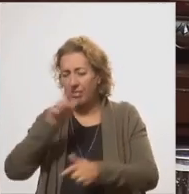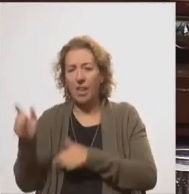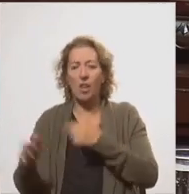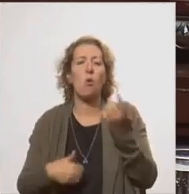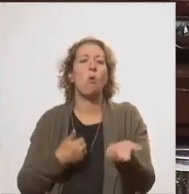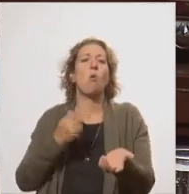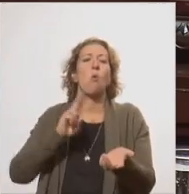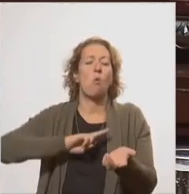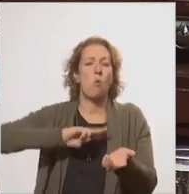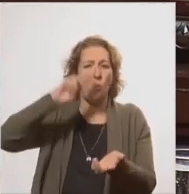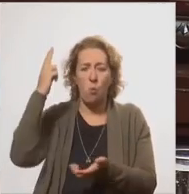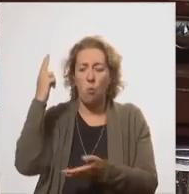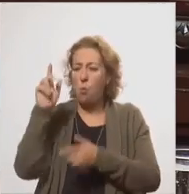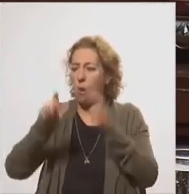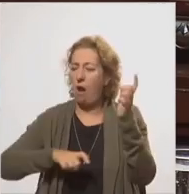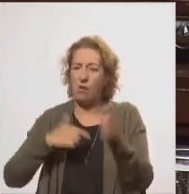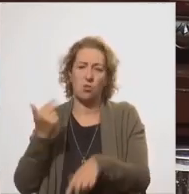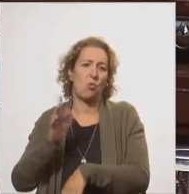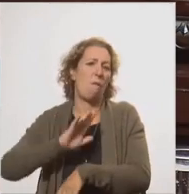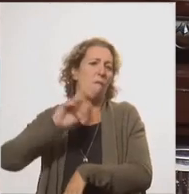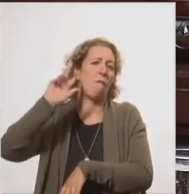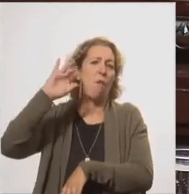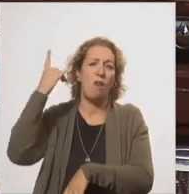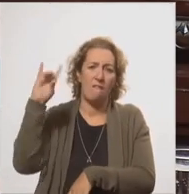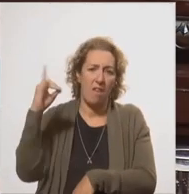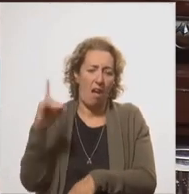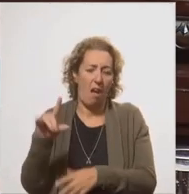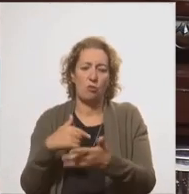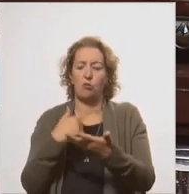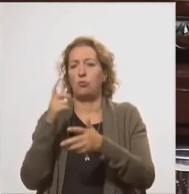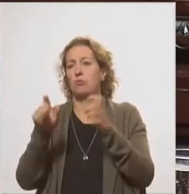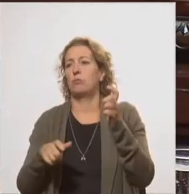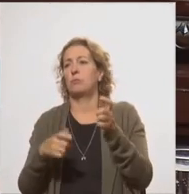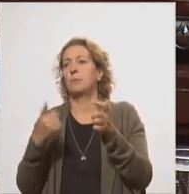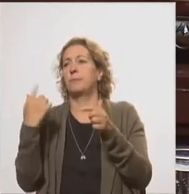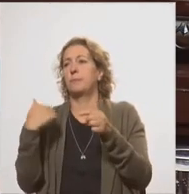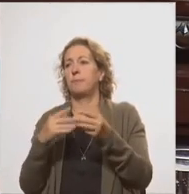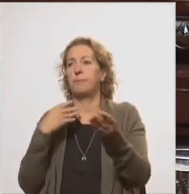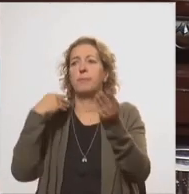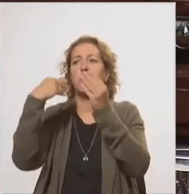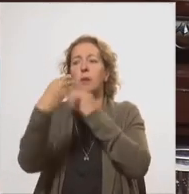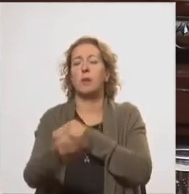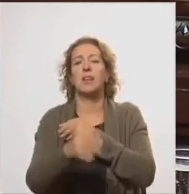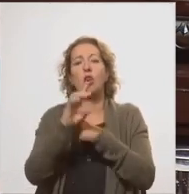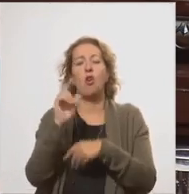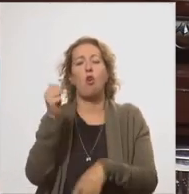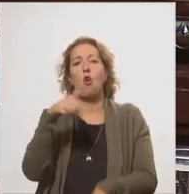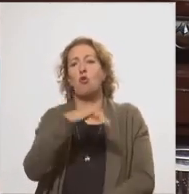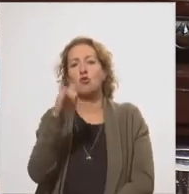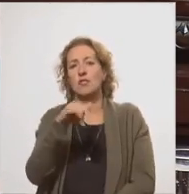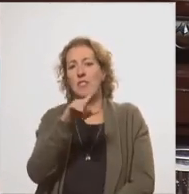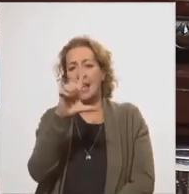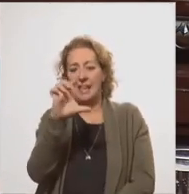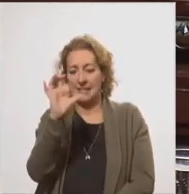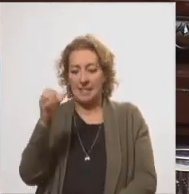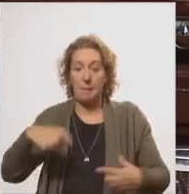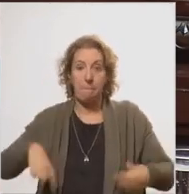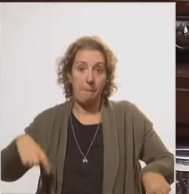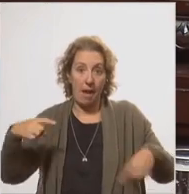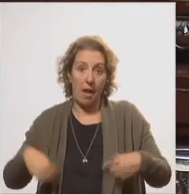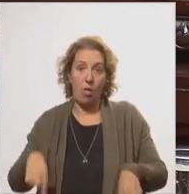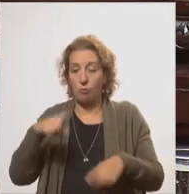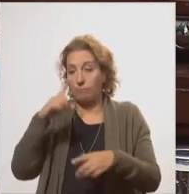A esa altura, el gobierno uruguayo había decidido sustituir a Charlone por Roberto González, embajador con mayor afinidad con